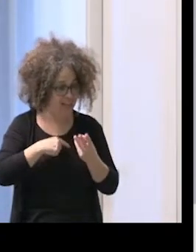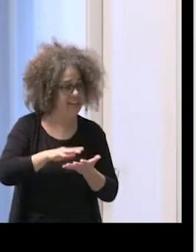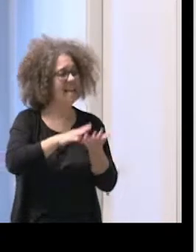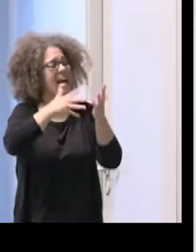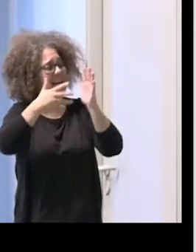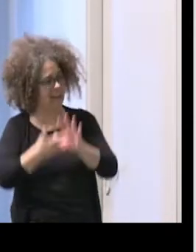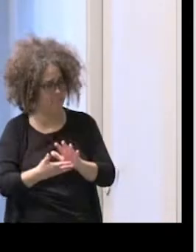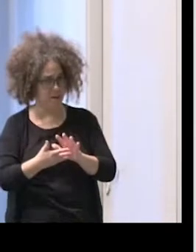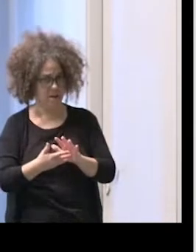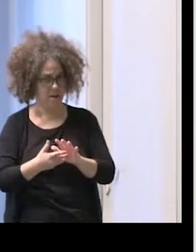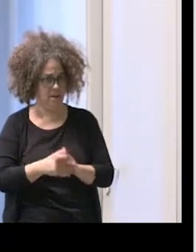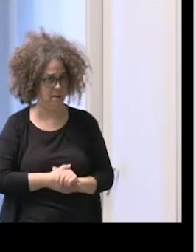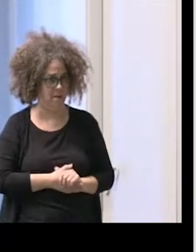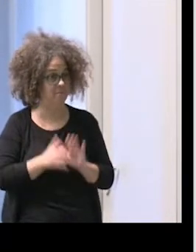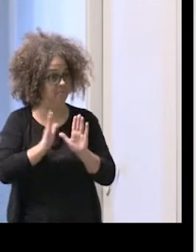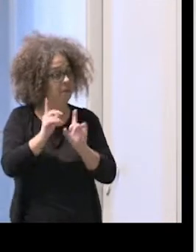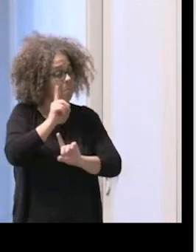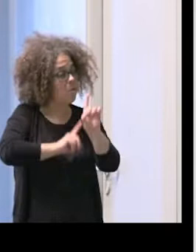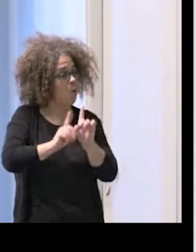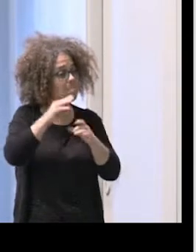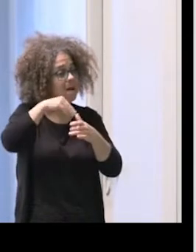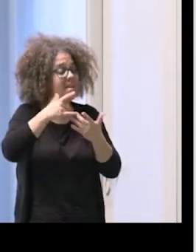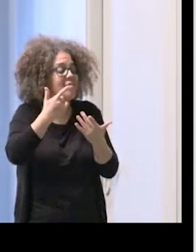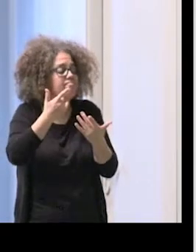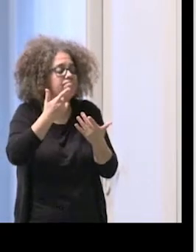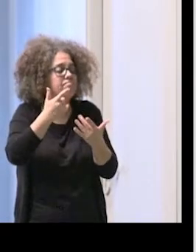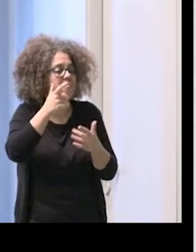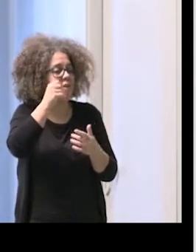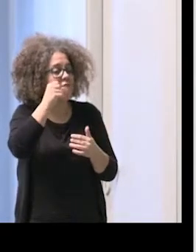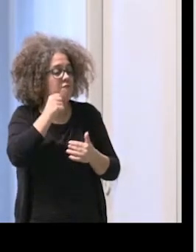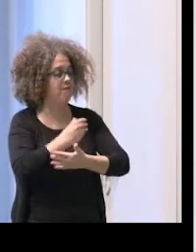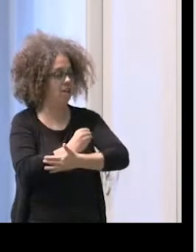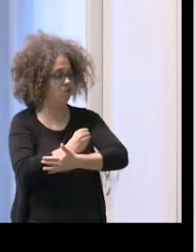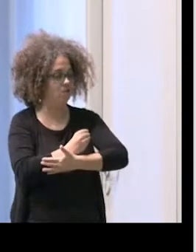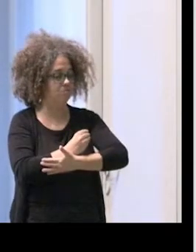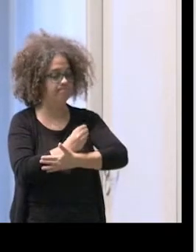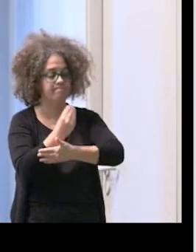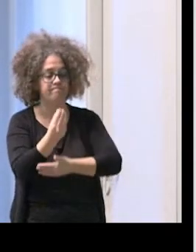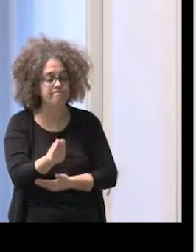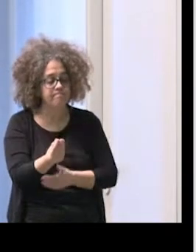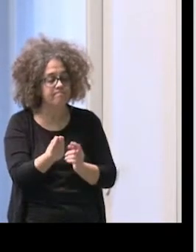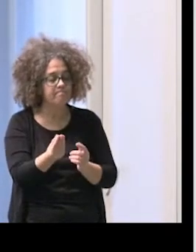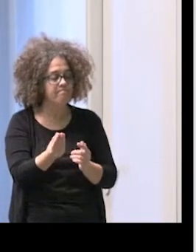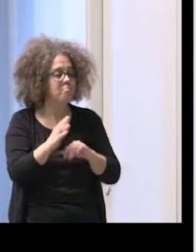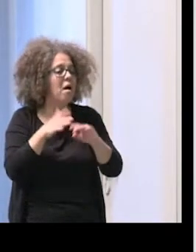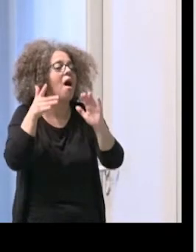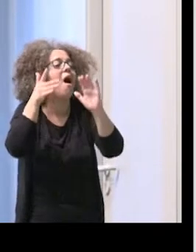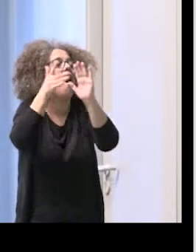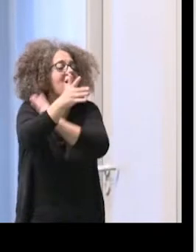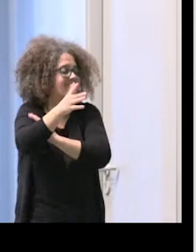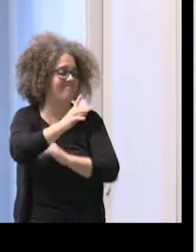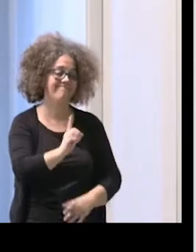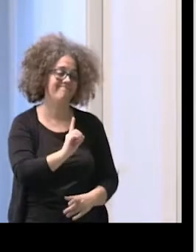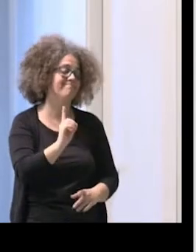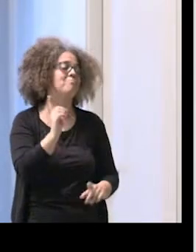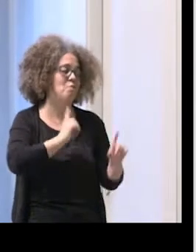El problema con estas células fetales es que no son inmortales, no las podemos mantener en cultivo permanentemente.